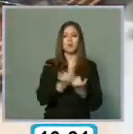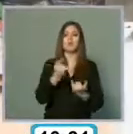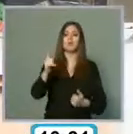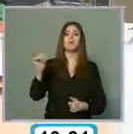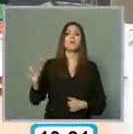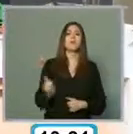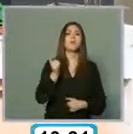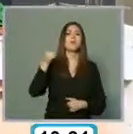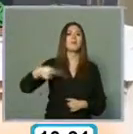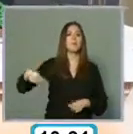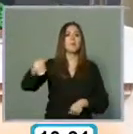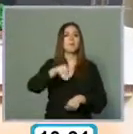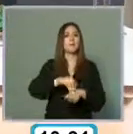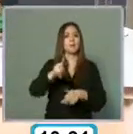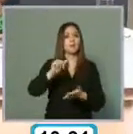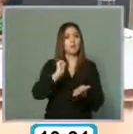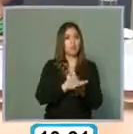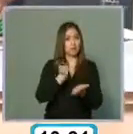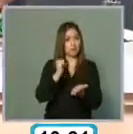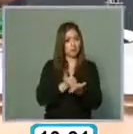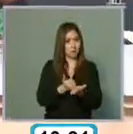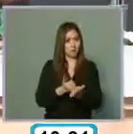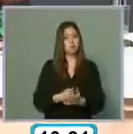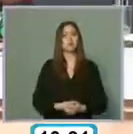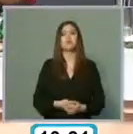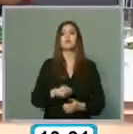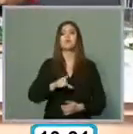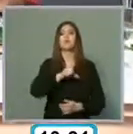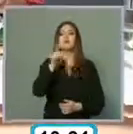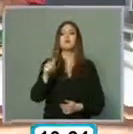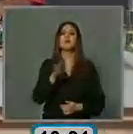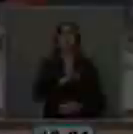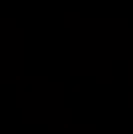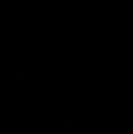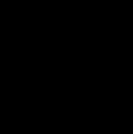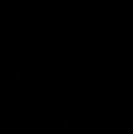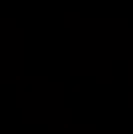Va, perfecto. Y si lo queremos mexicanizar, le ponemos una salsita. Chilito, unas rajitas. ¡Ah, todo qué muy bien. rico!